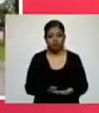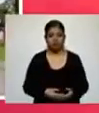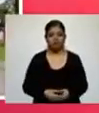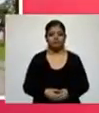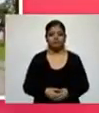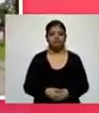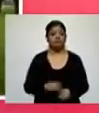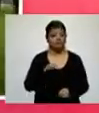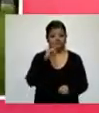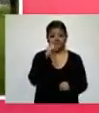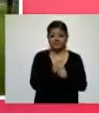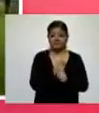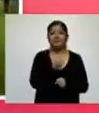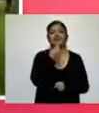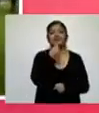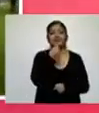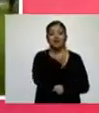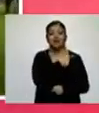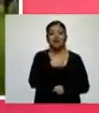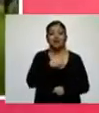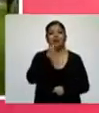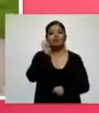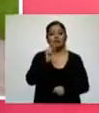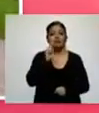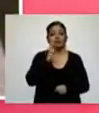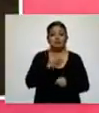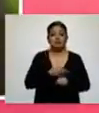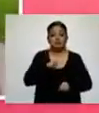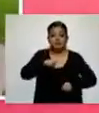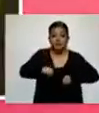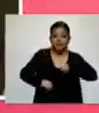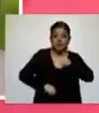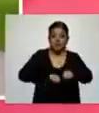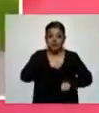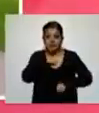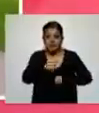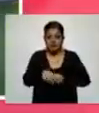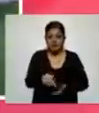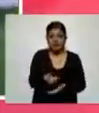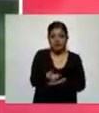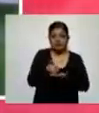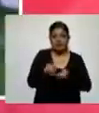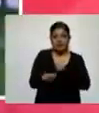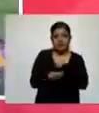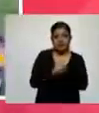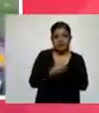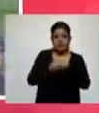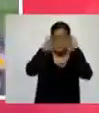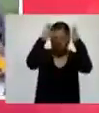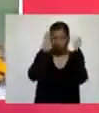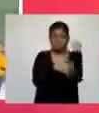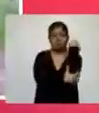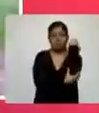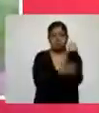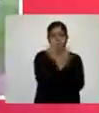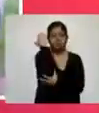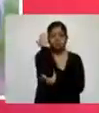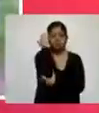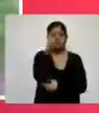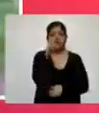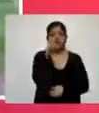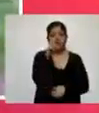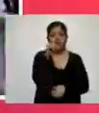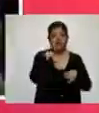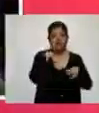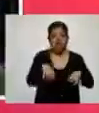Es fundamental que los niños aprendan a ser conductores responsables de bicicleta. Ellos deben aprender que el casco, las coderas y rodilleras son la